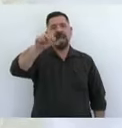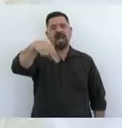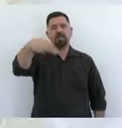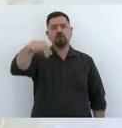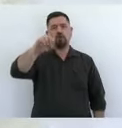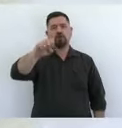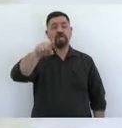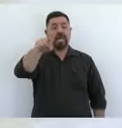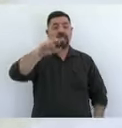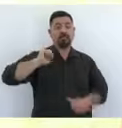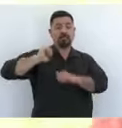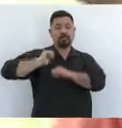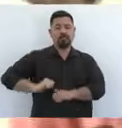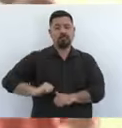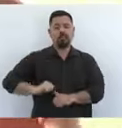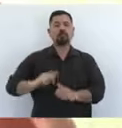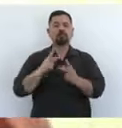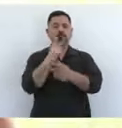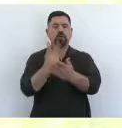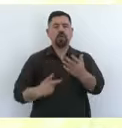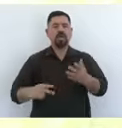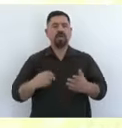el Futuro.